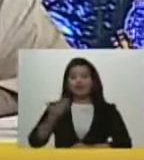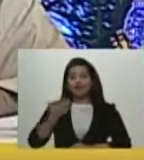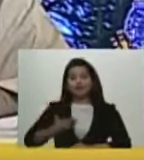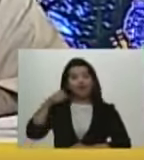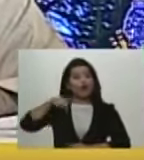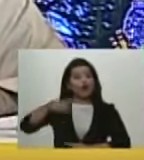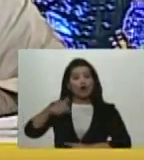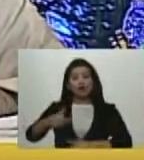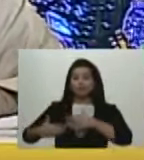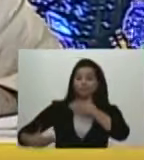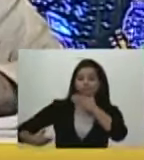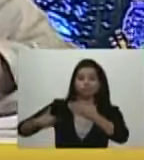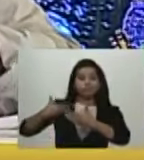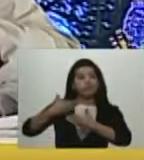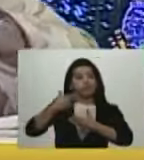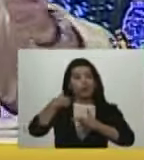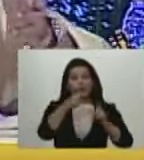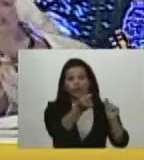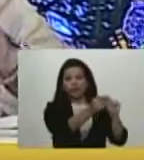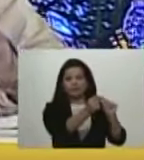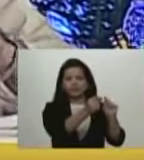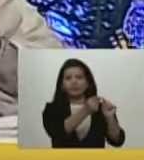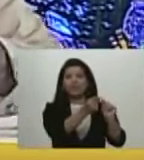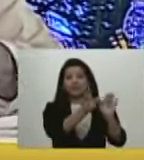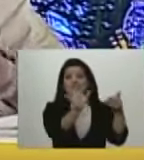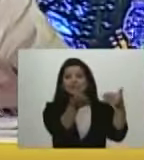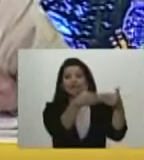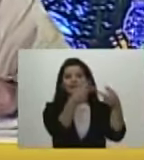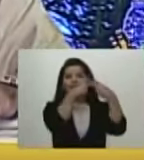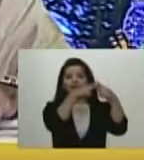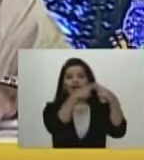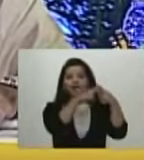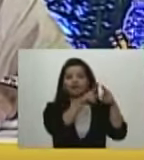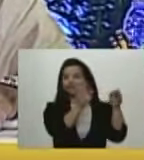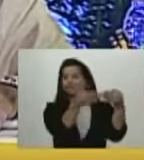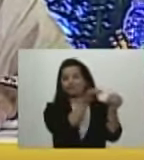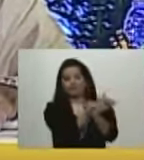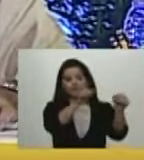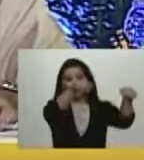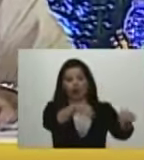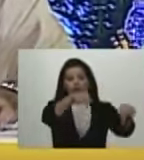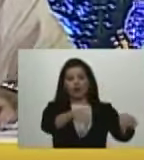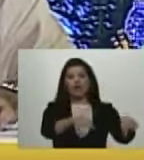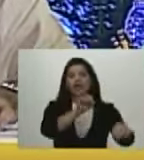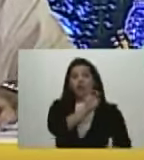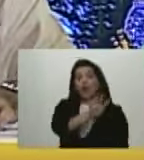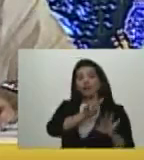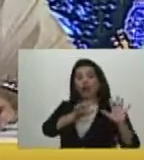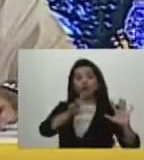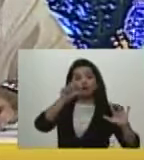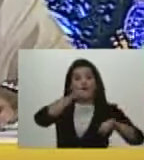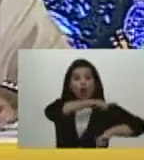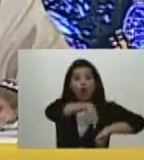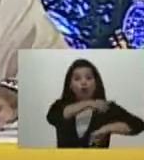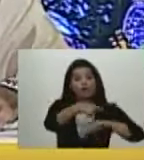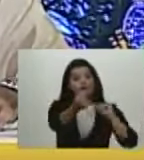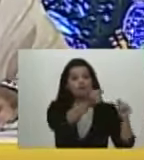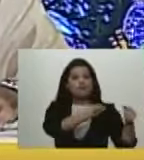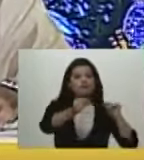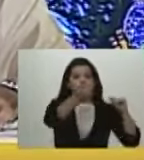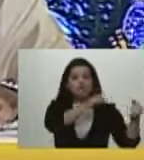de este taller que hemos hecho en las últimas 48 horas. La espada, esa espada que ustedes ven ahí,